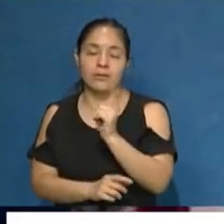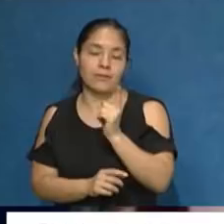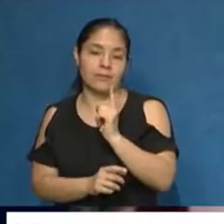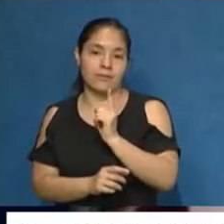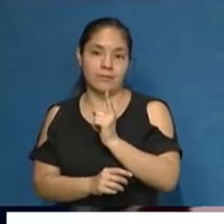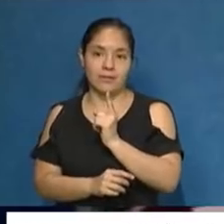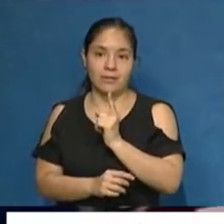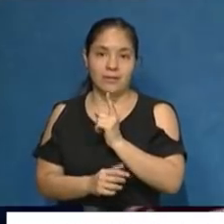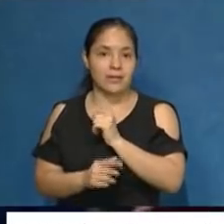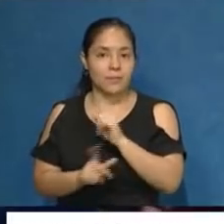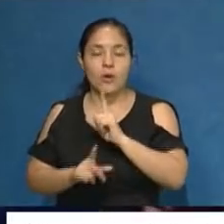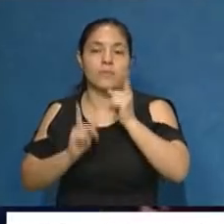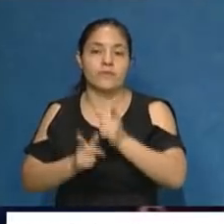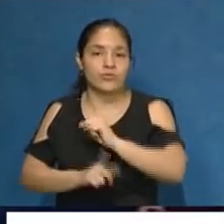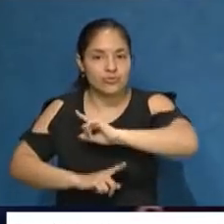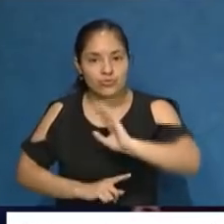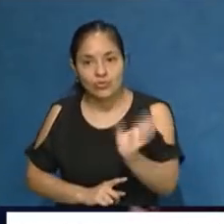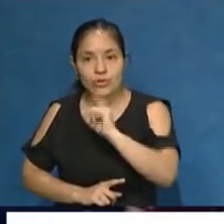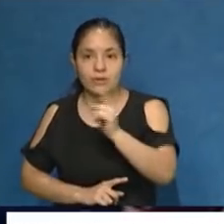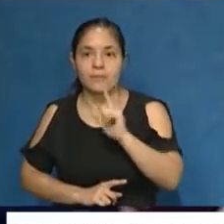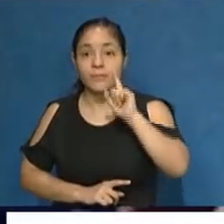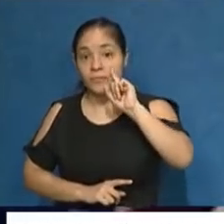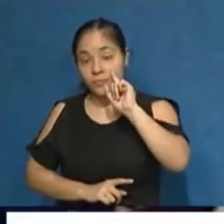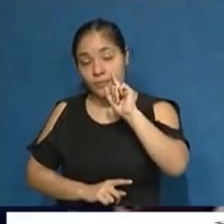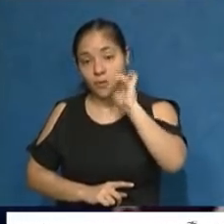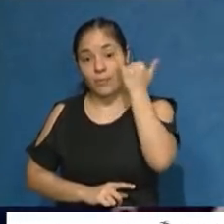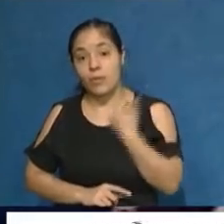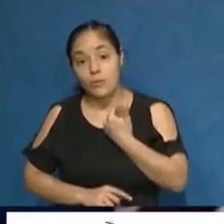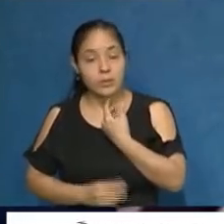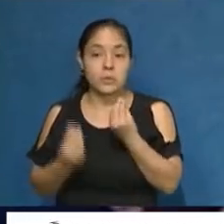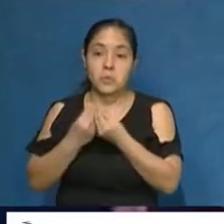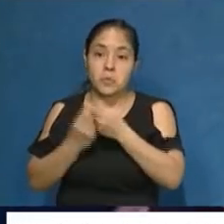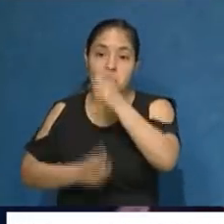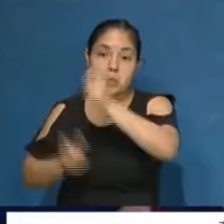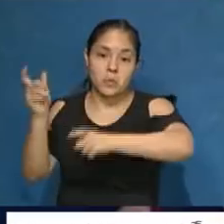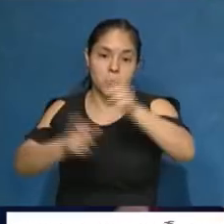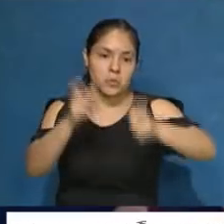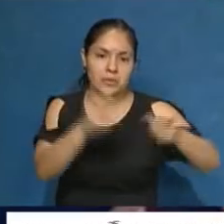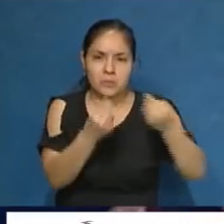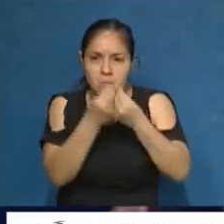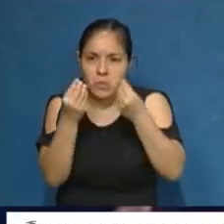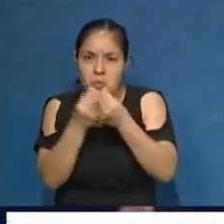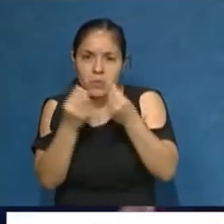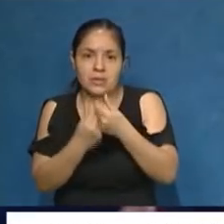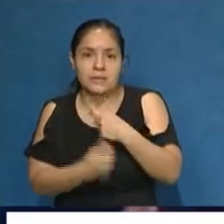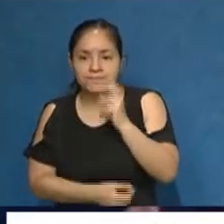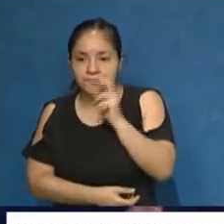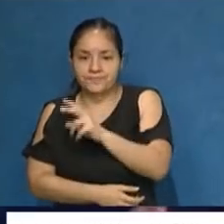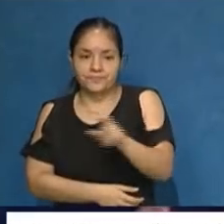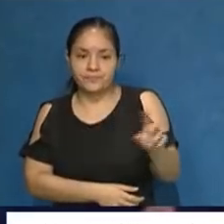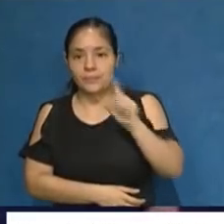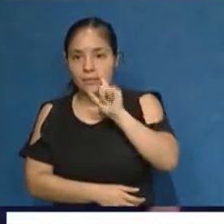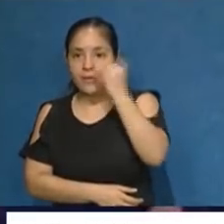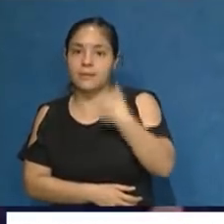ni todos los docentes, pero hemos visto que, bueno, que ha habido un movimiento importante en este sentido. Bueno, hemos considerado que había